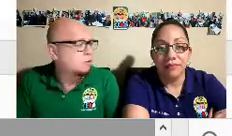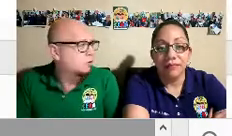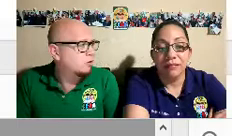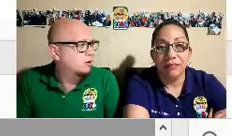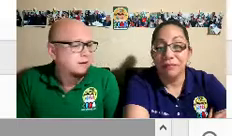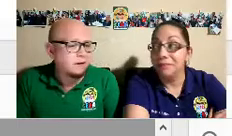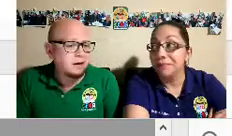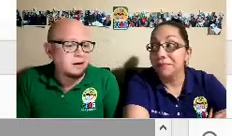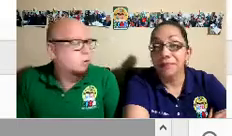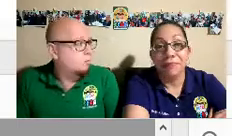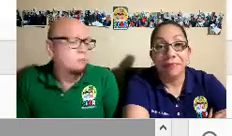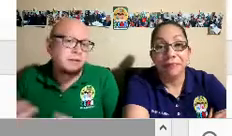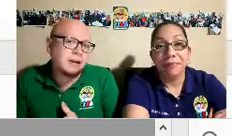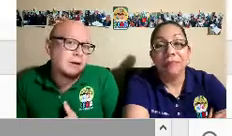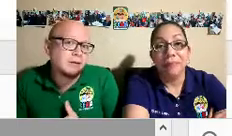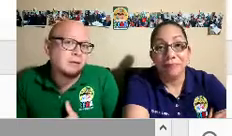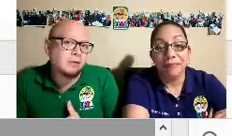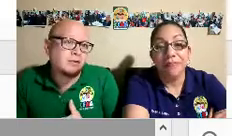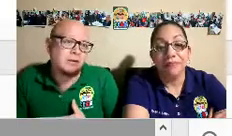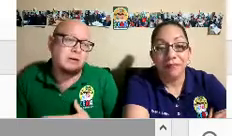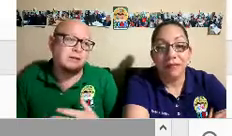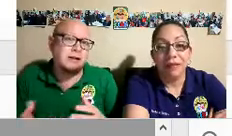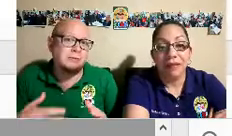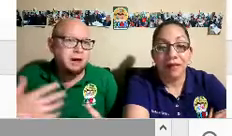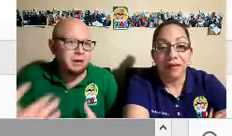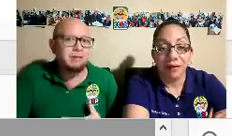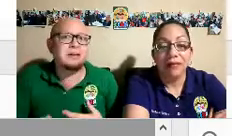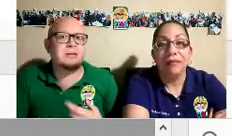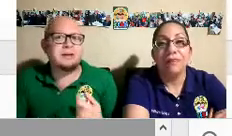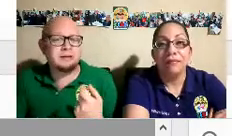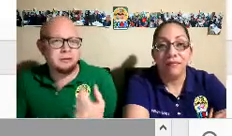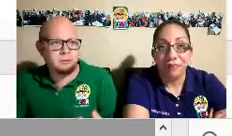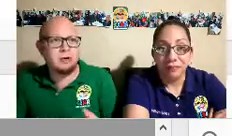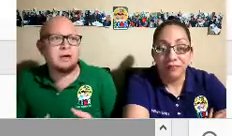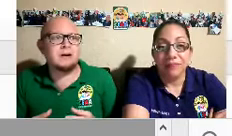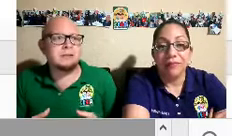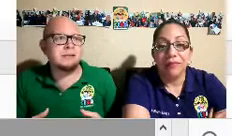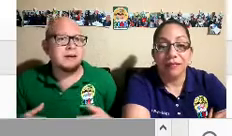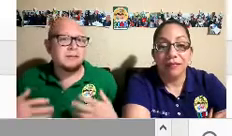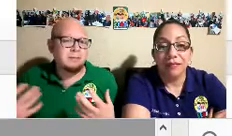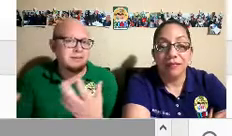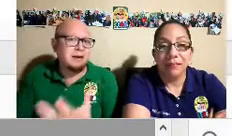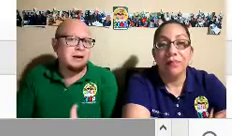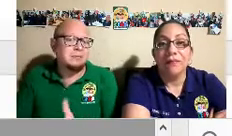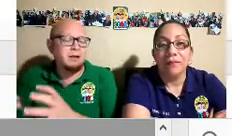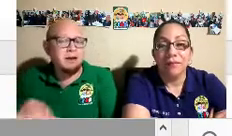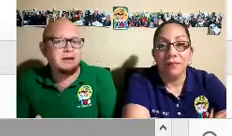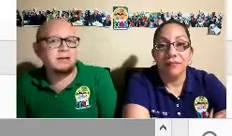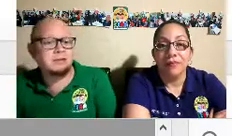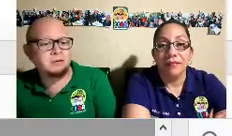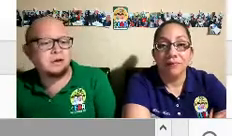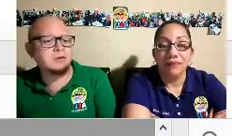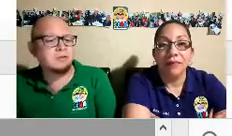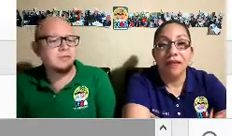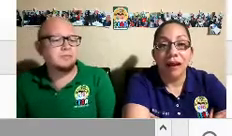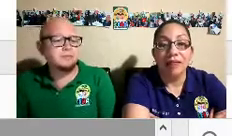un dibujo? ¿Cómo? Pues sí, claro. Entonces, a través de las palabras, a través de la escritura, a través del mensaje verbal que